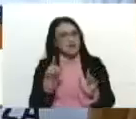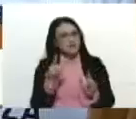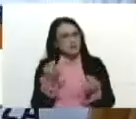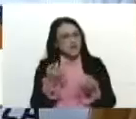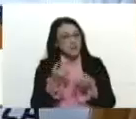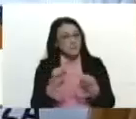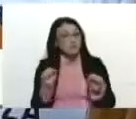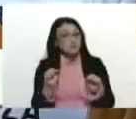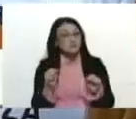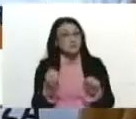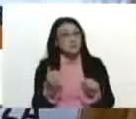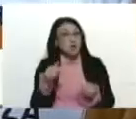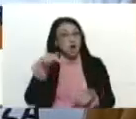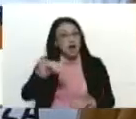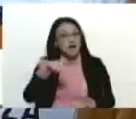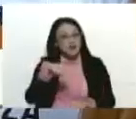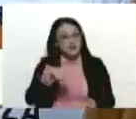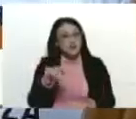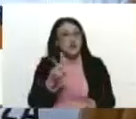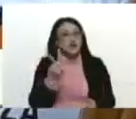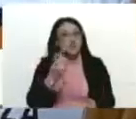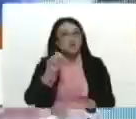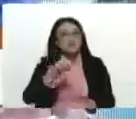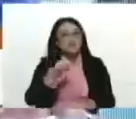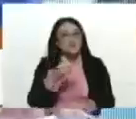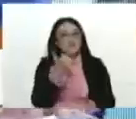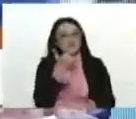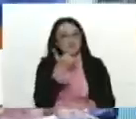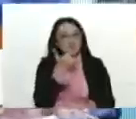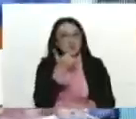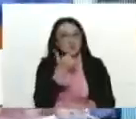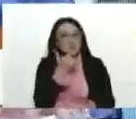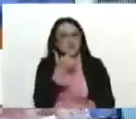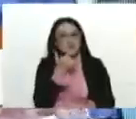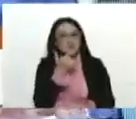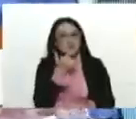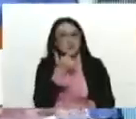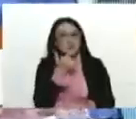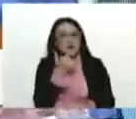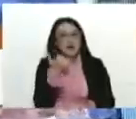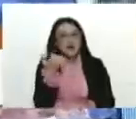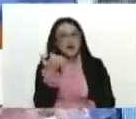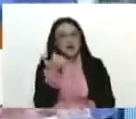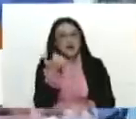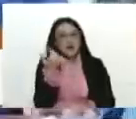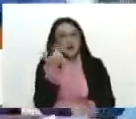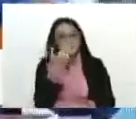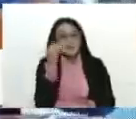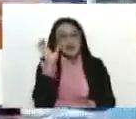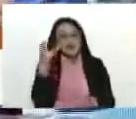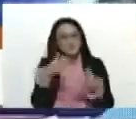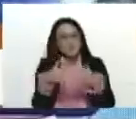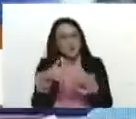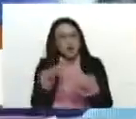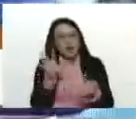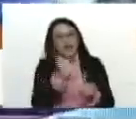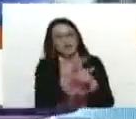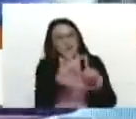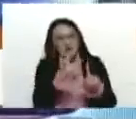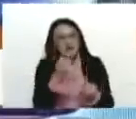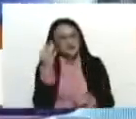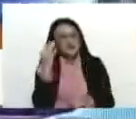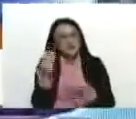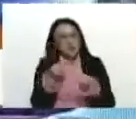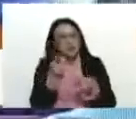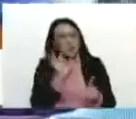pero ocurrió aquí ocurrió ahí el imperialismo ataca y sabe atacar Así como nos estudia a